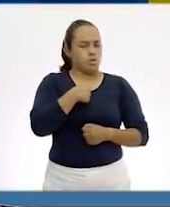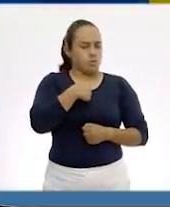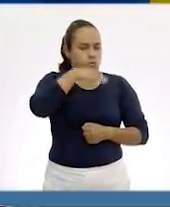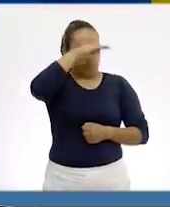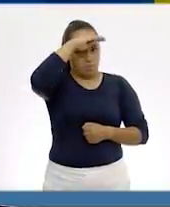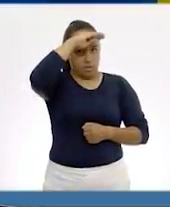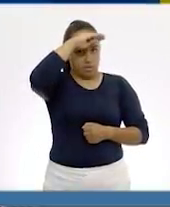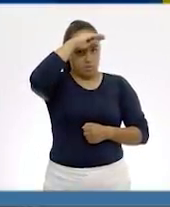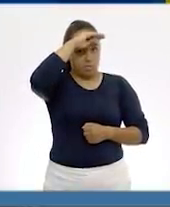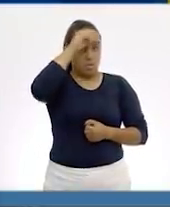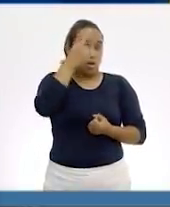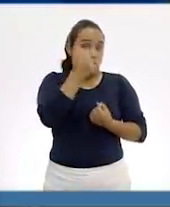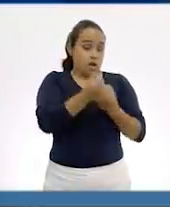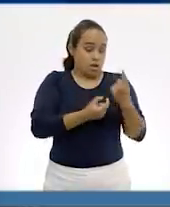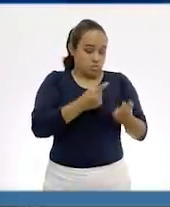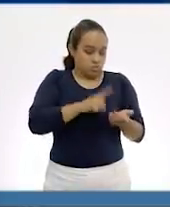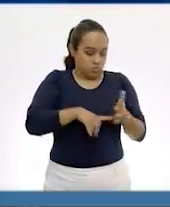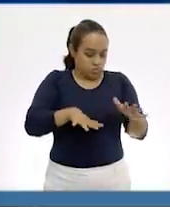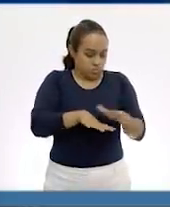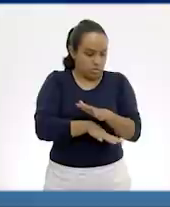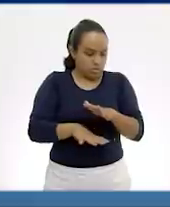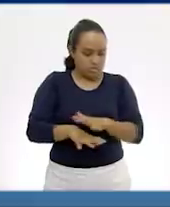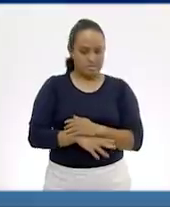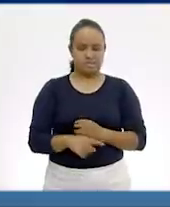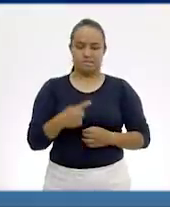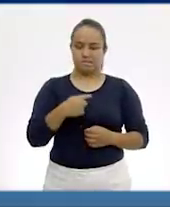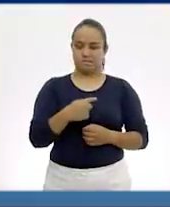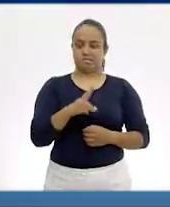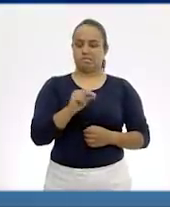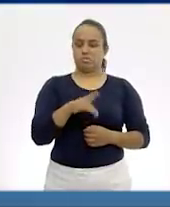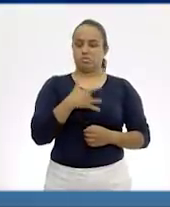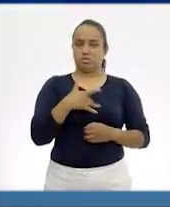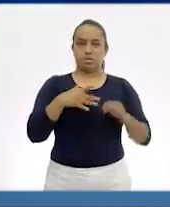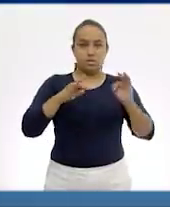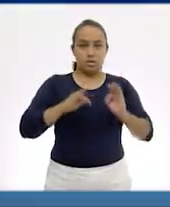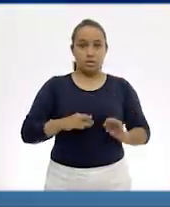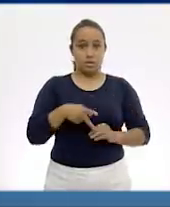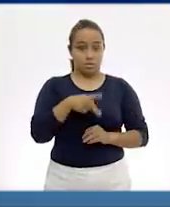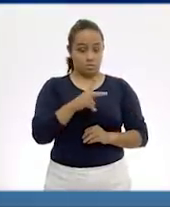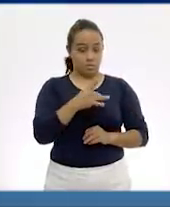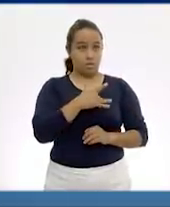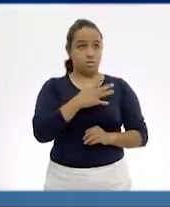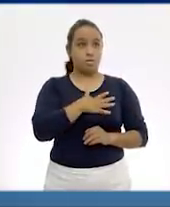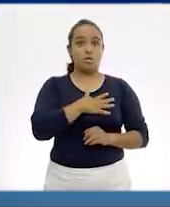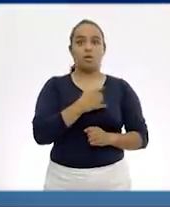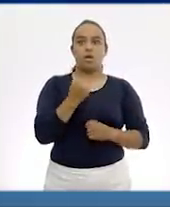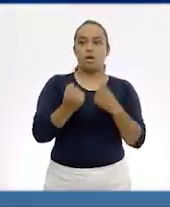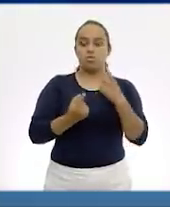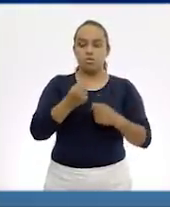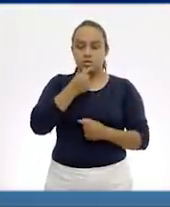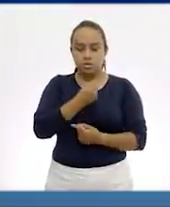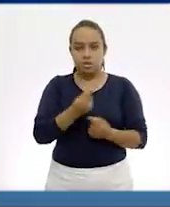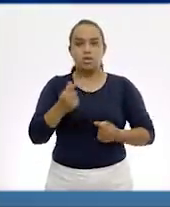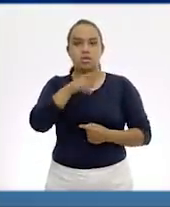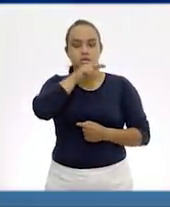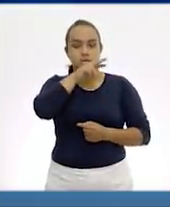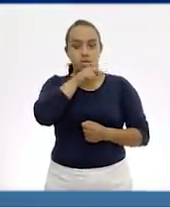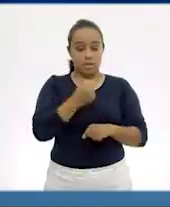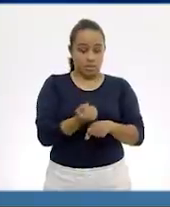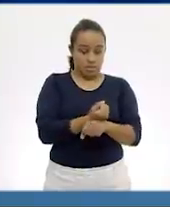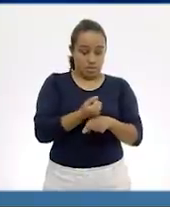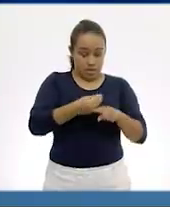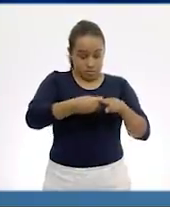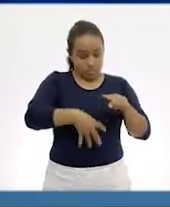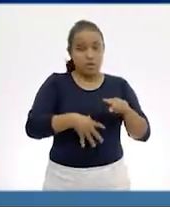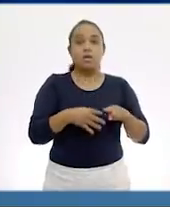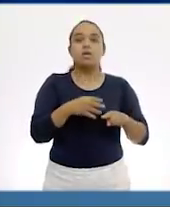de que algunos cambios pueden parecer incómodos, pero la menstruación es algo que les preocupa mucho a las niñas. Tener un sangrado